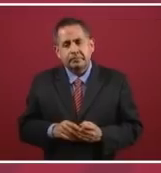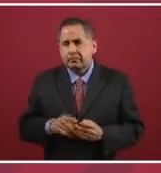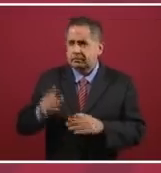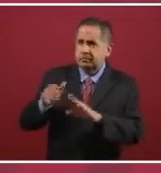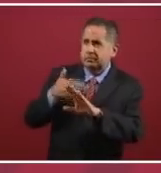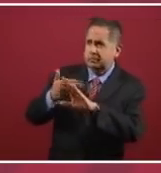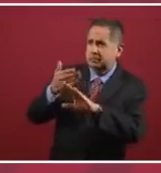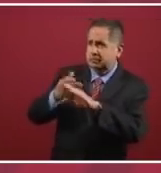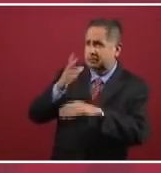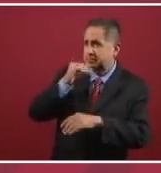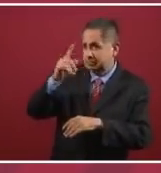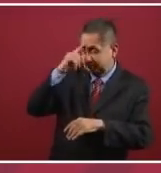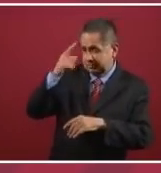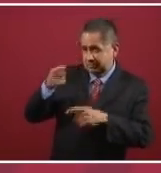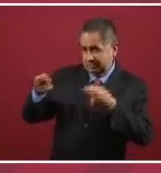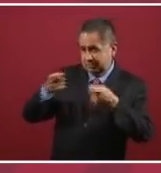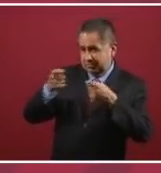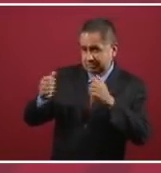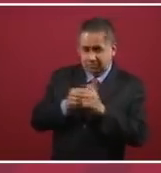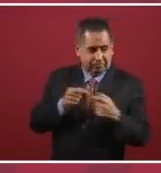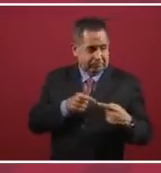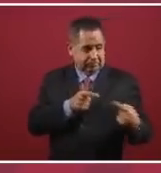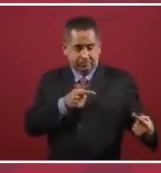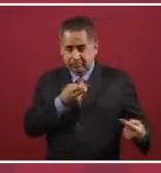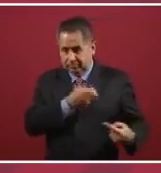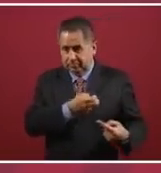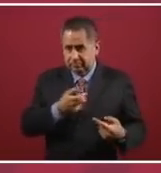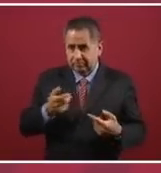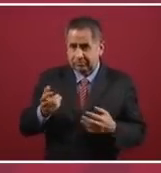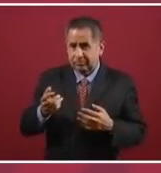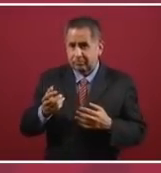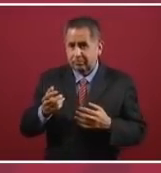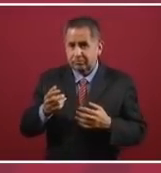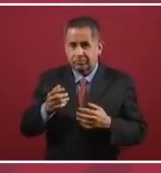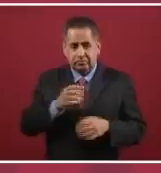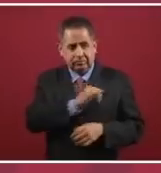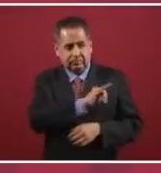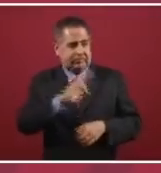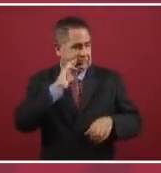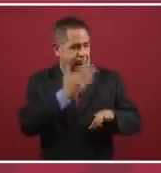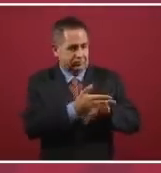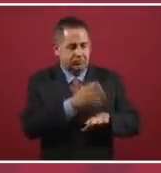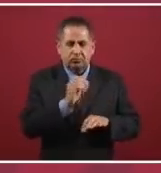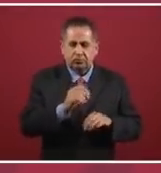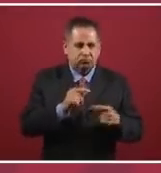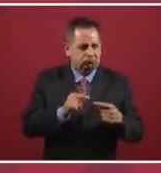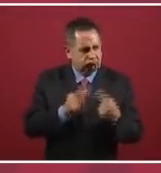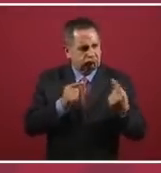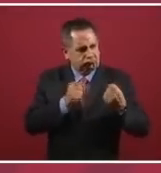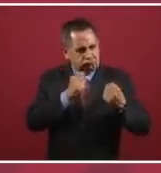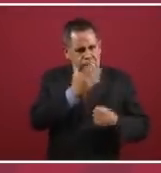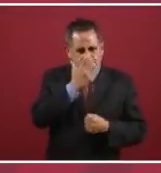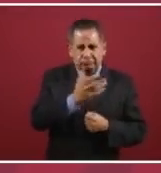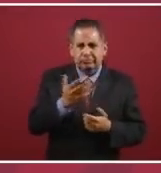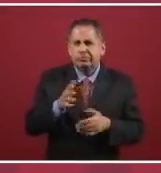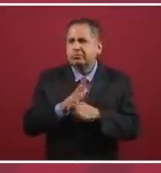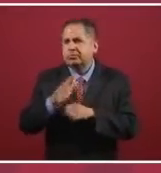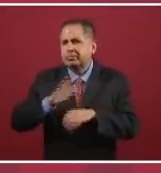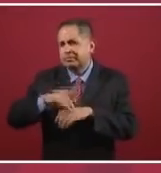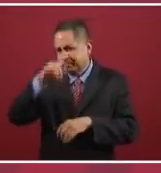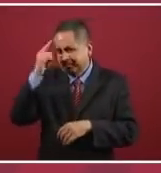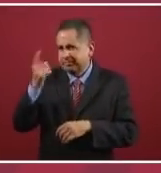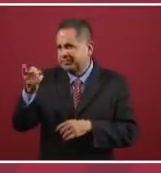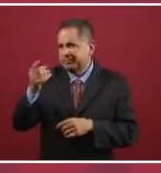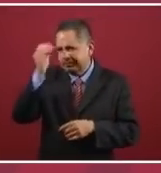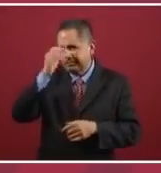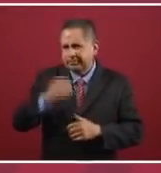¿Para usted es más fácil gobernar con esta oposición irresponsable o con una oposición seria, presidente? A mí me gustaría